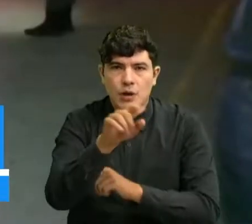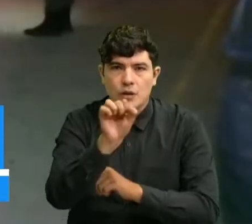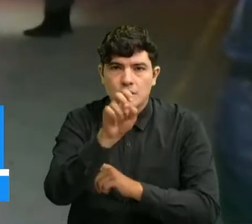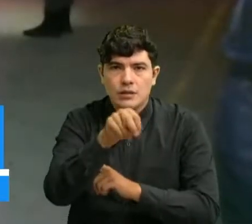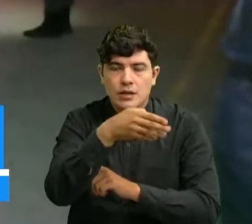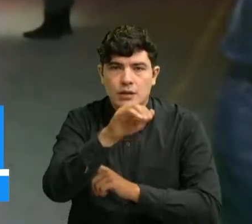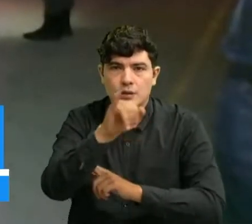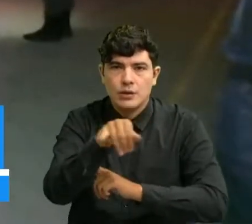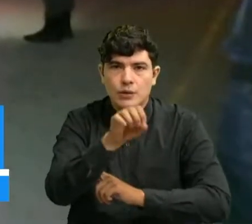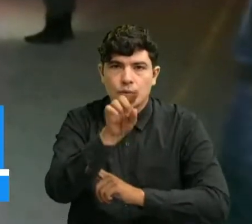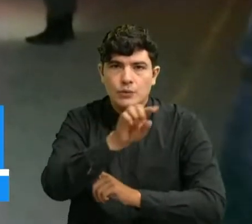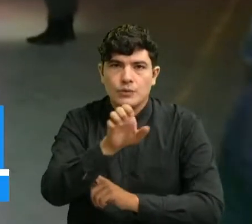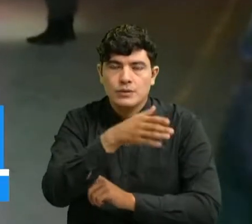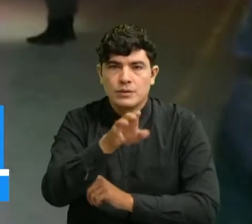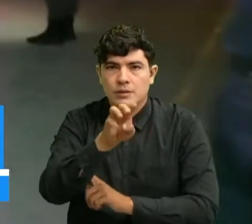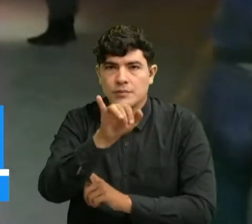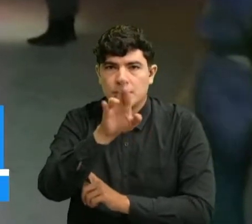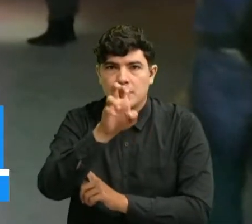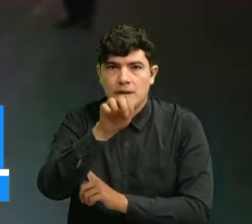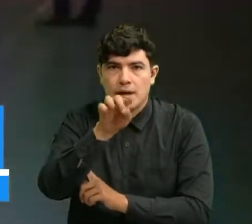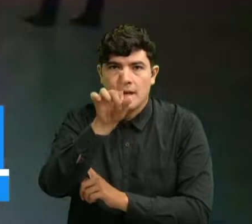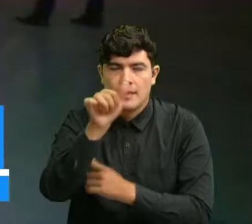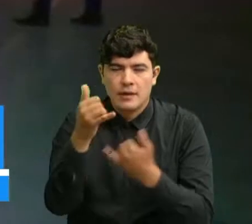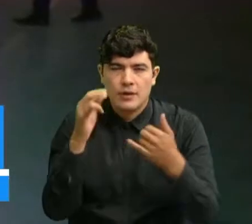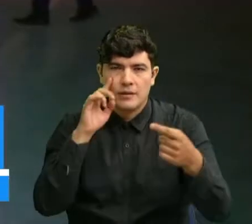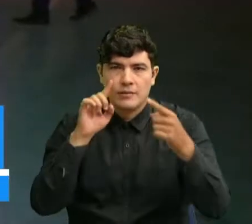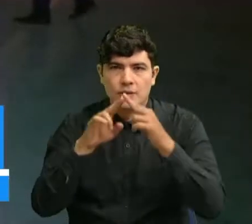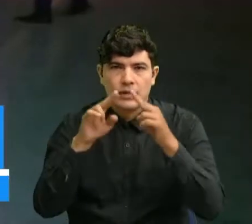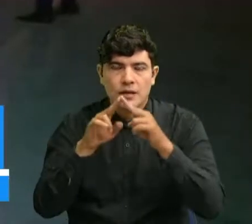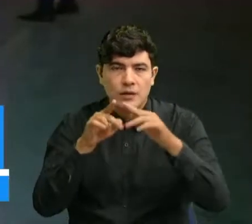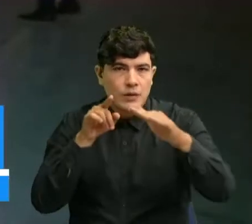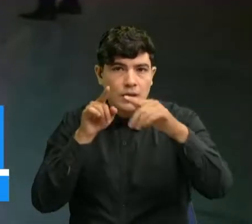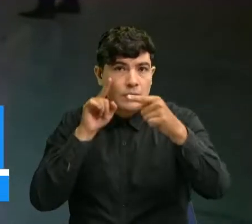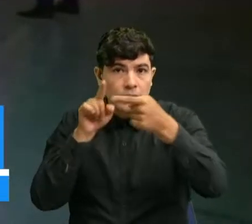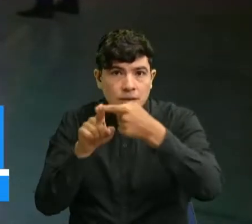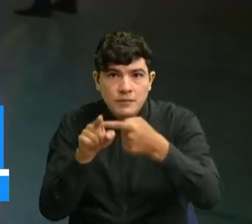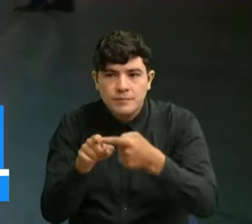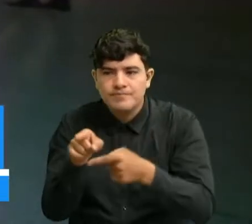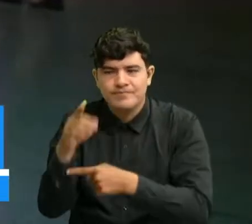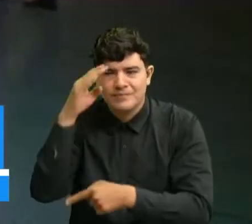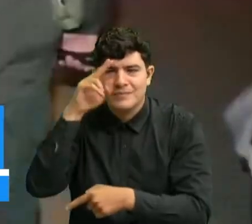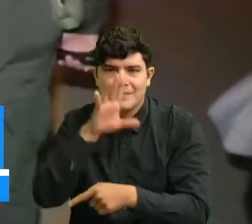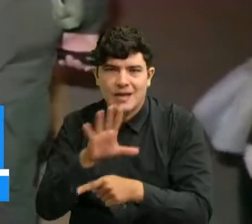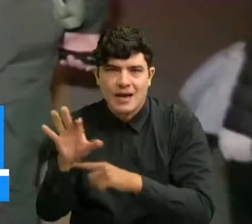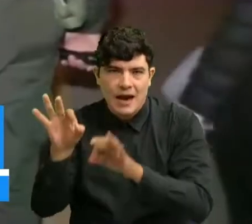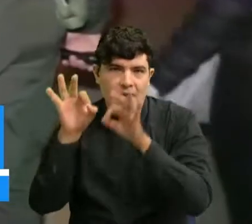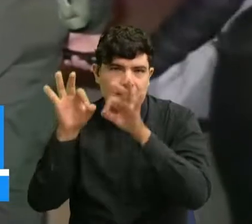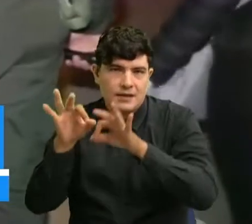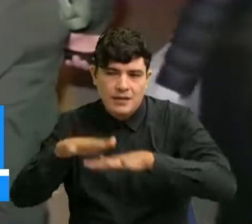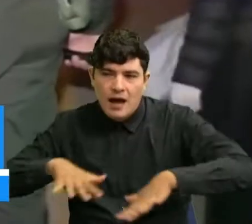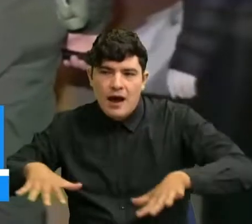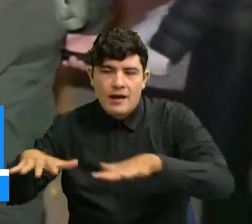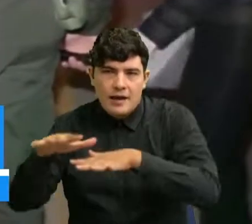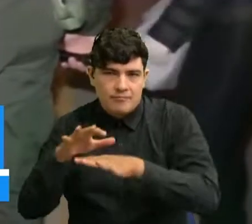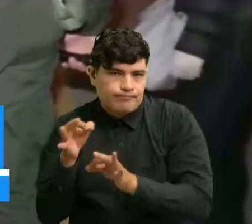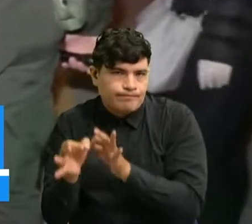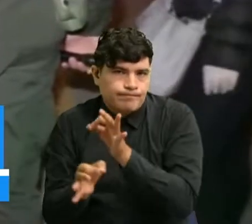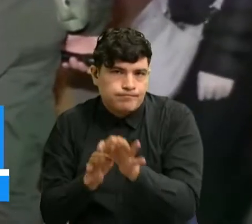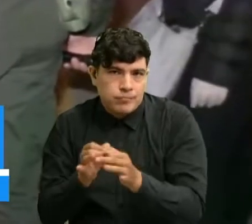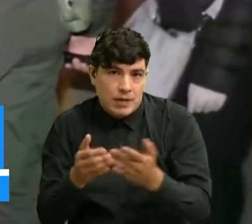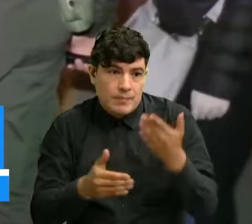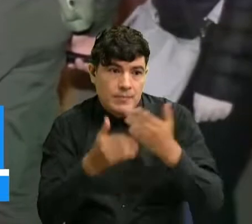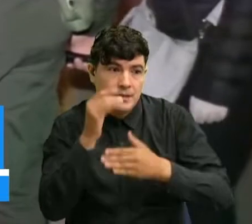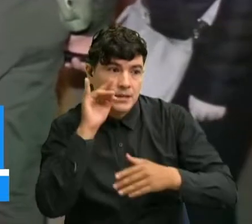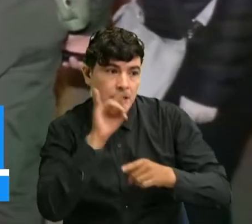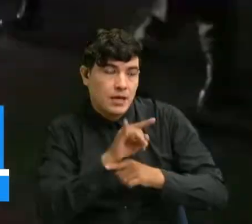se continuará con las medidas estrictas para garantizar la tranquilidad en la región e incrementarán desde ya la vigilancia y control en las vías para